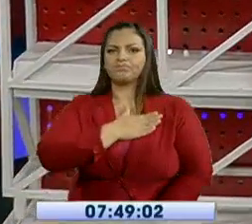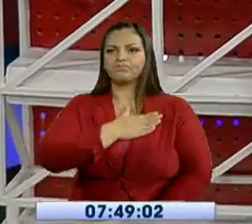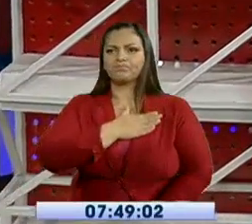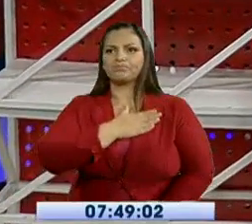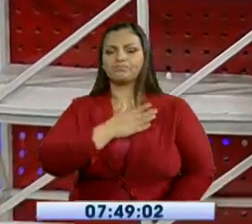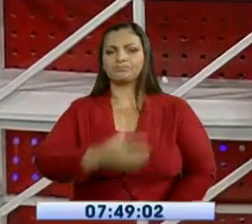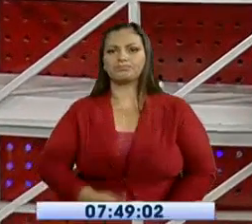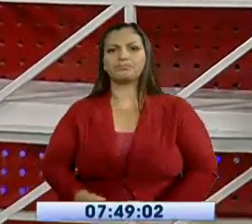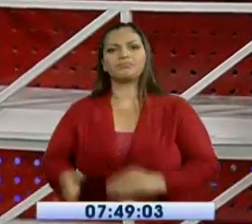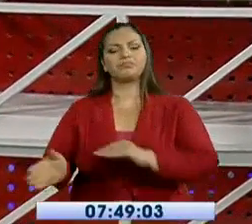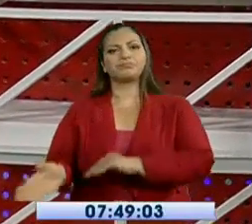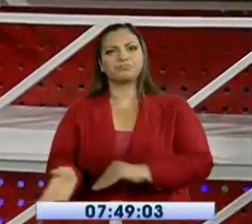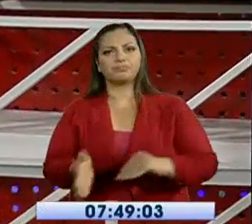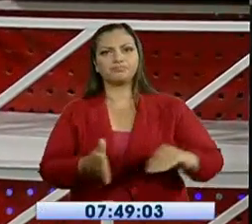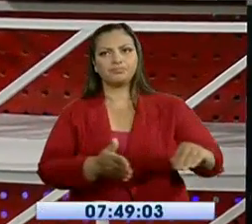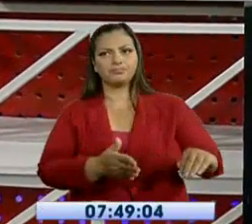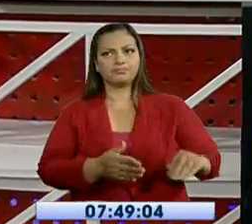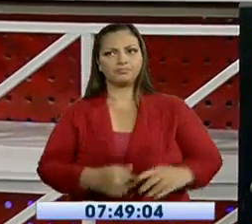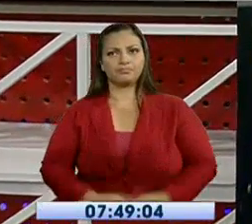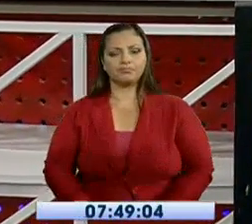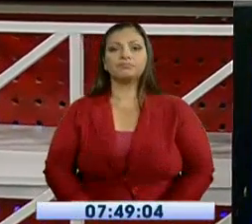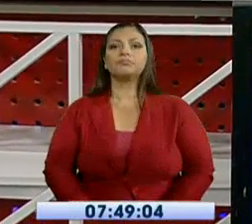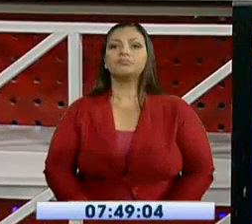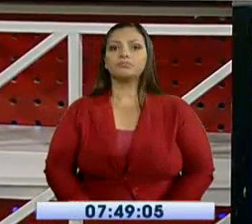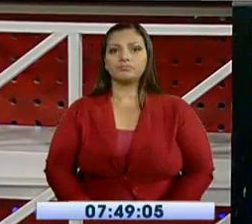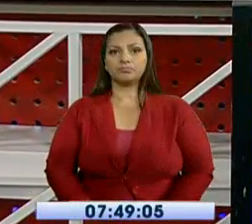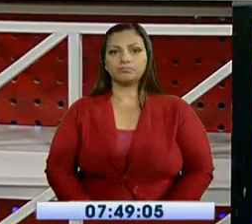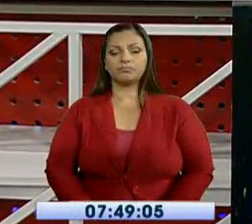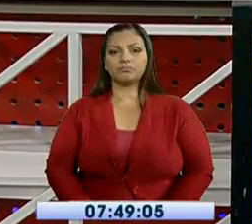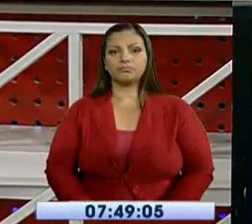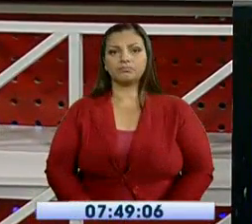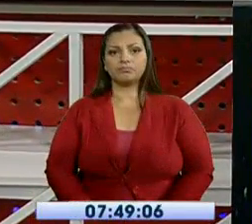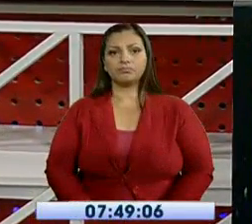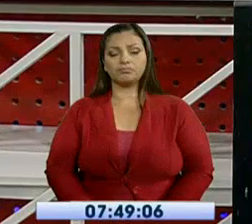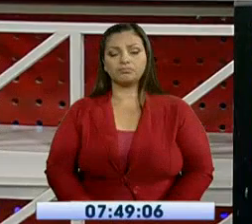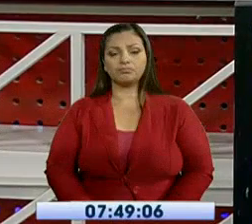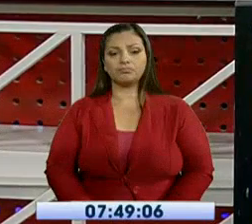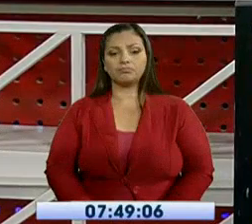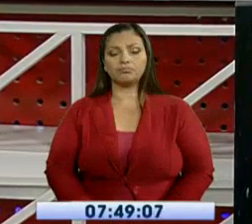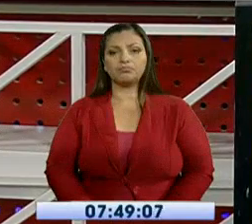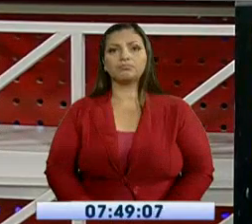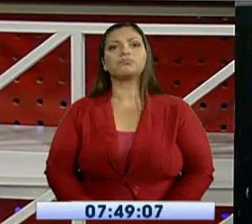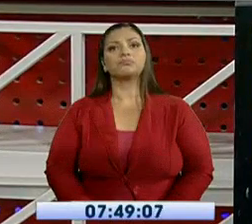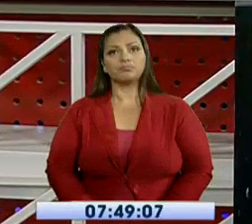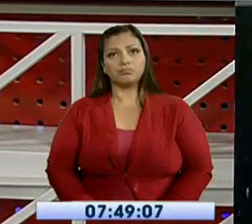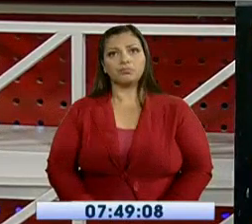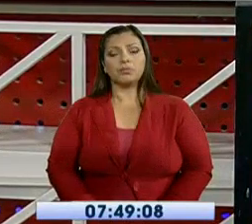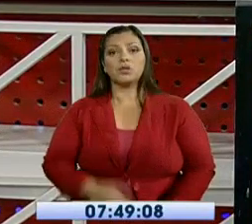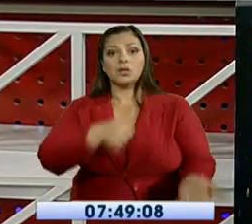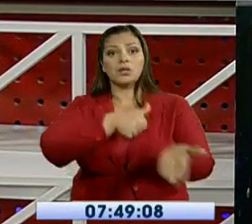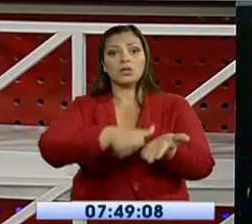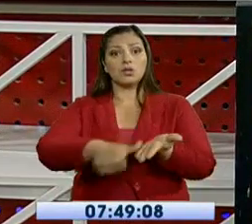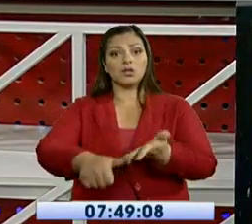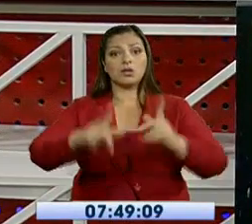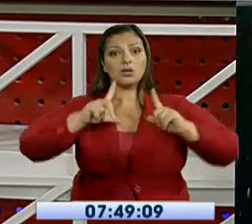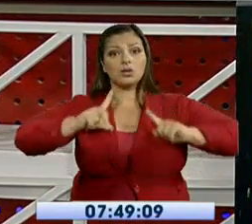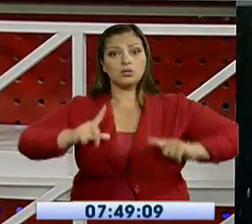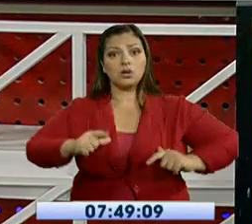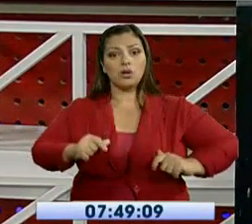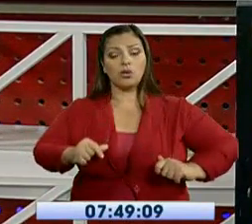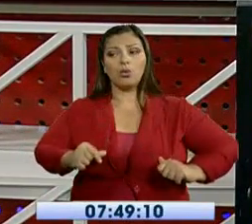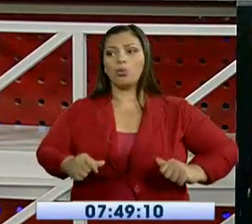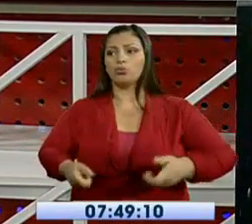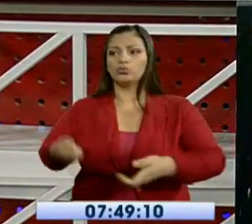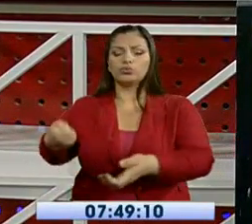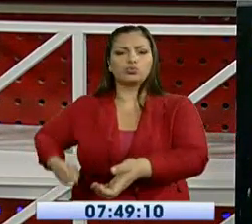Vamos ahora a cambiar de tema para contarles que la colaboración ciudadana juega sin duda un papel muy importante, Hugo y amigos televidentes, en la